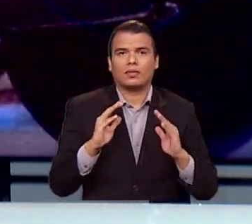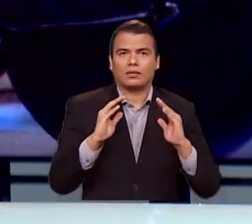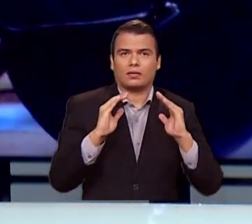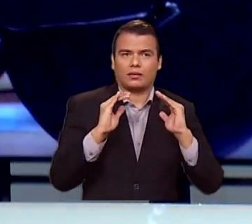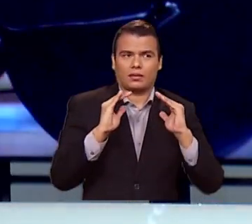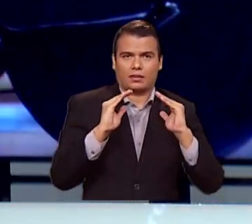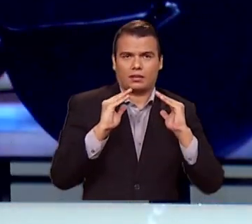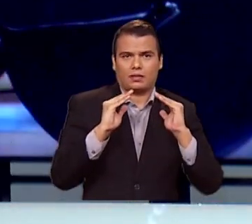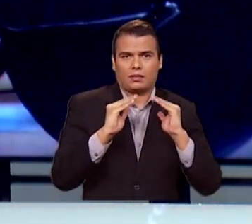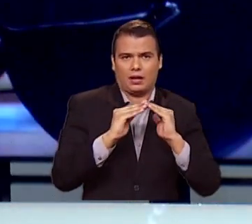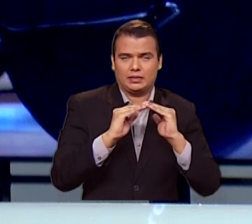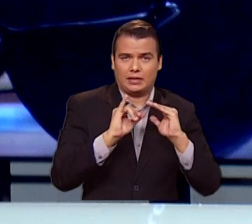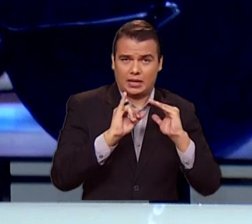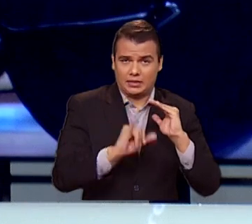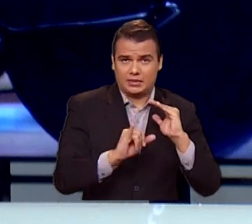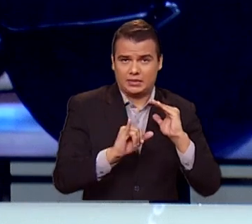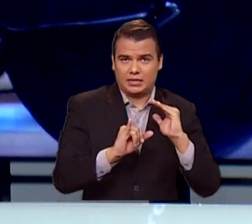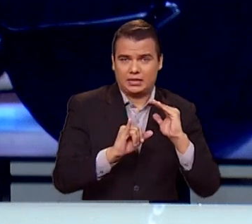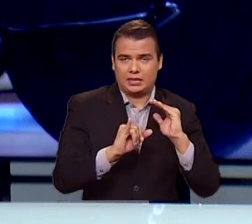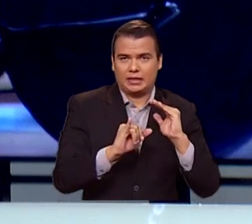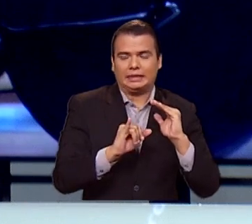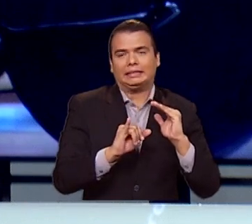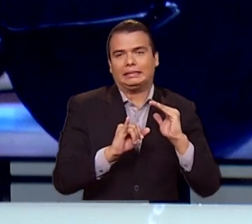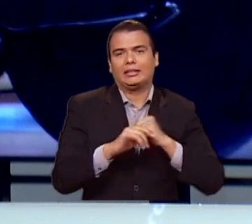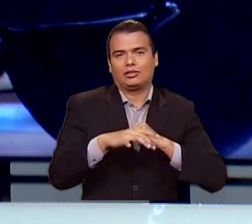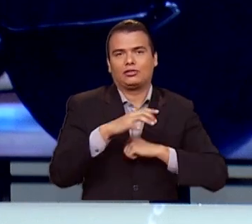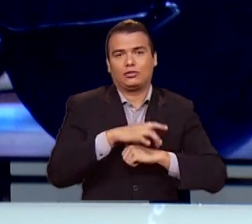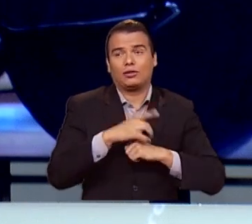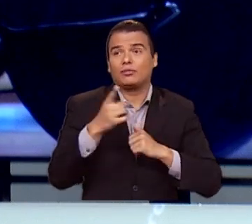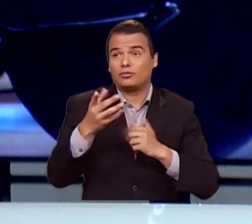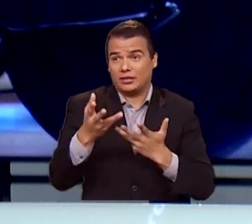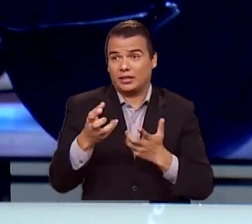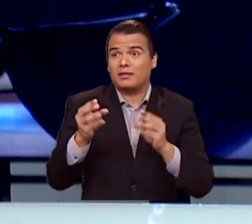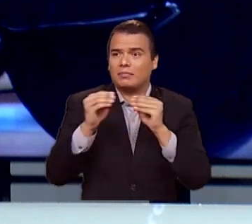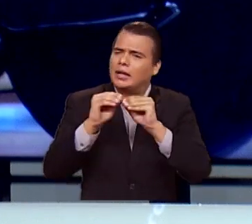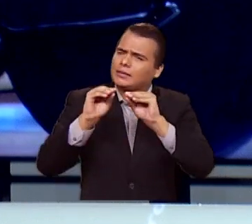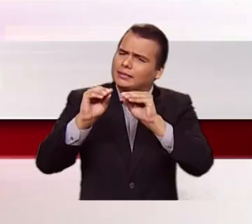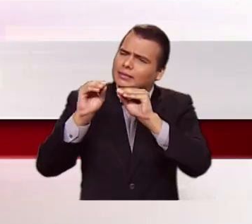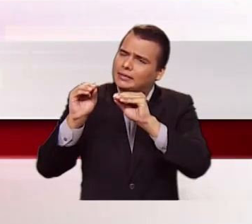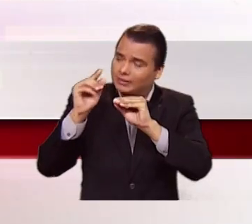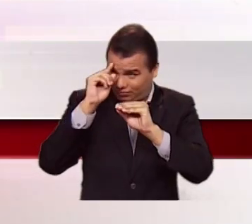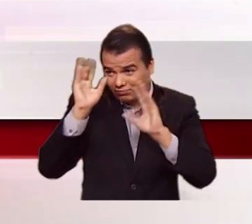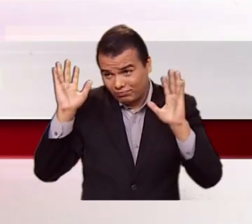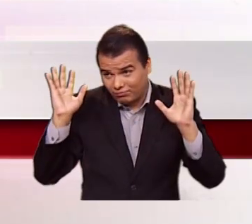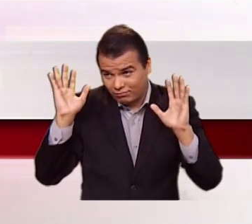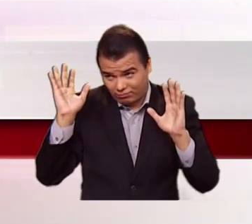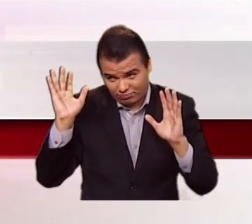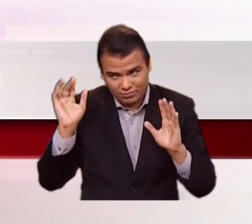su deseo de seguir entrenando a las niñas para mejorar el nivel futbolístico?